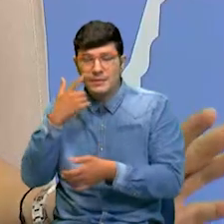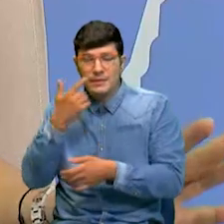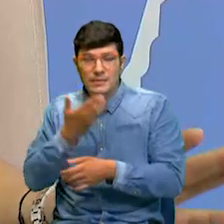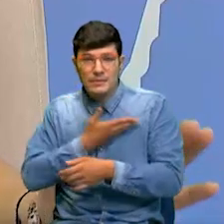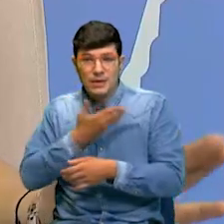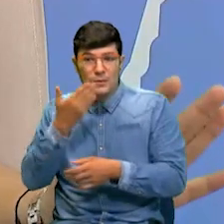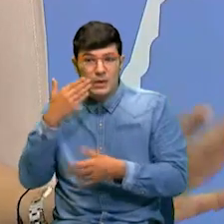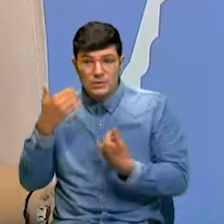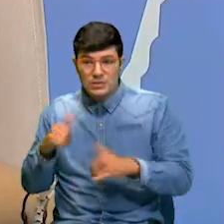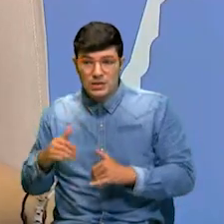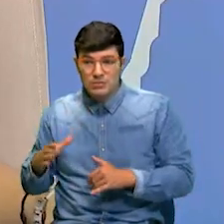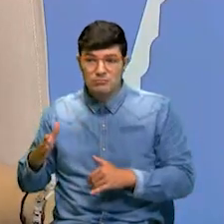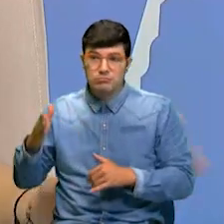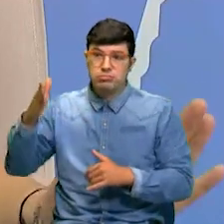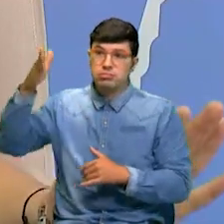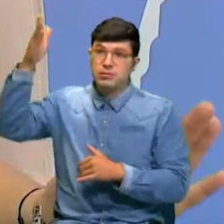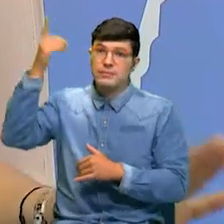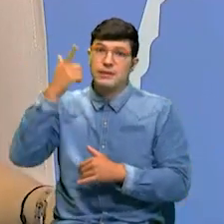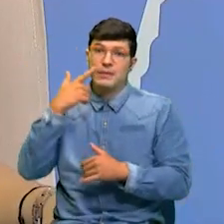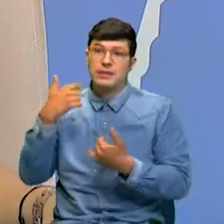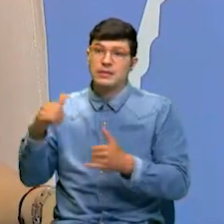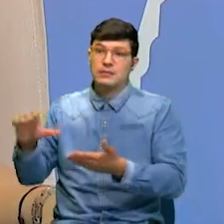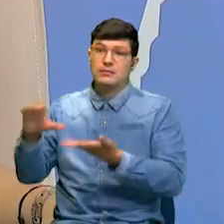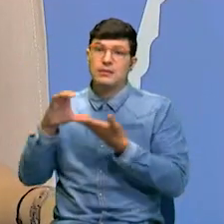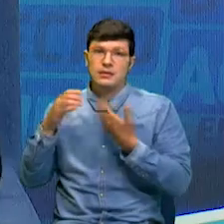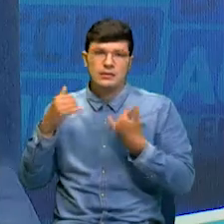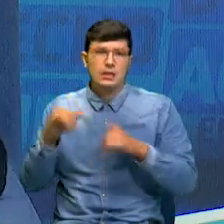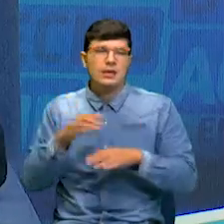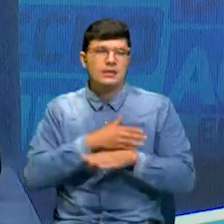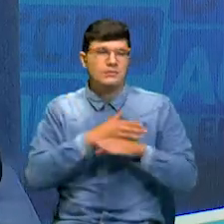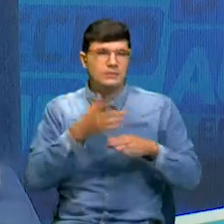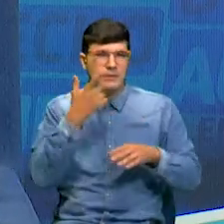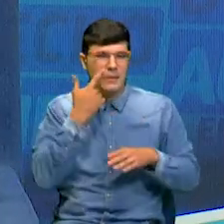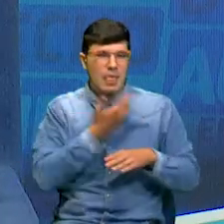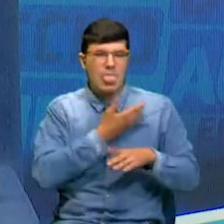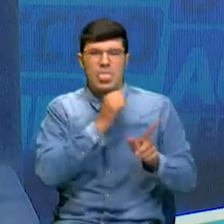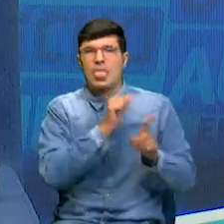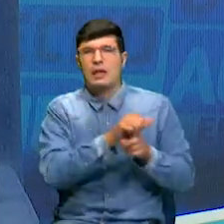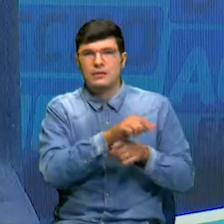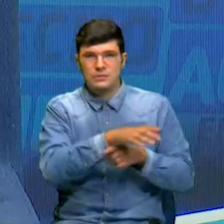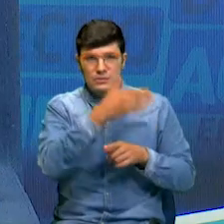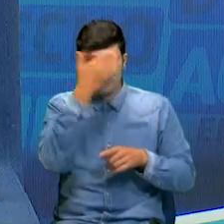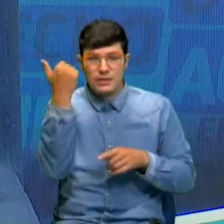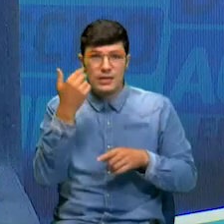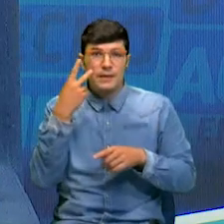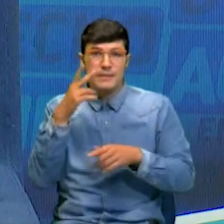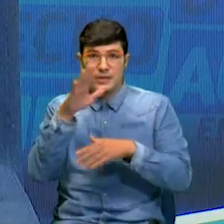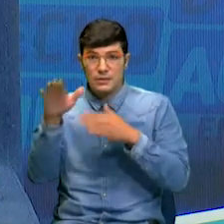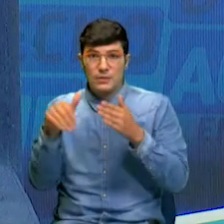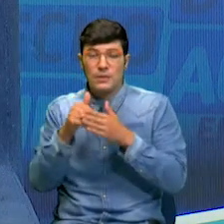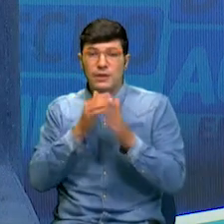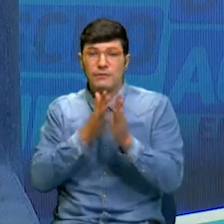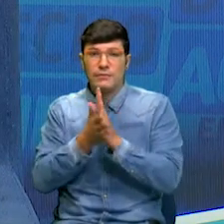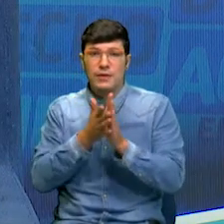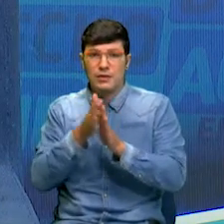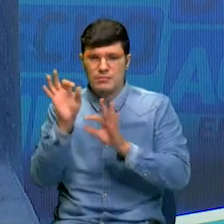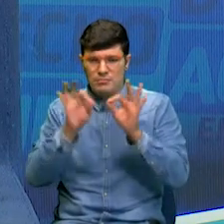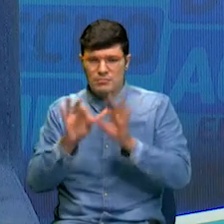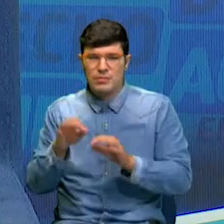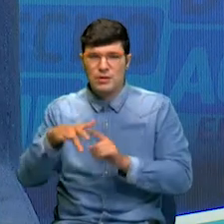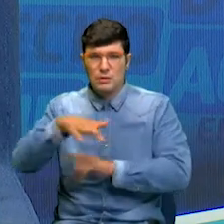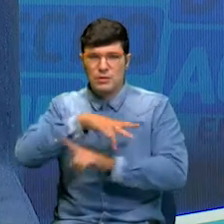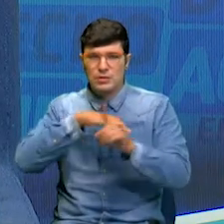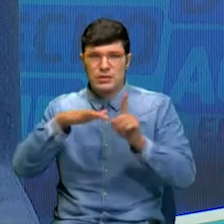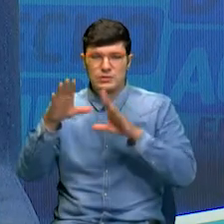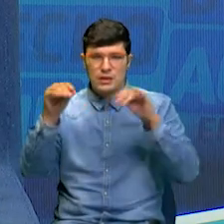crecen tienen ingresos y los padres necesitan de ellos, se olvidan. Bueno, pues hoy vamos a estar hablando de esta temática y a propósito de esto hemos preparado una nota con